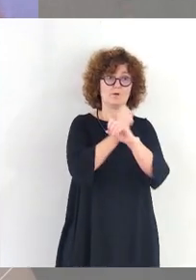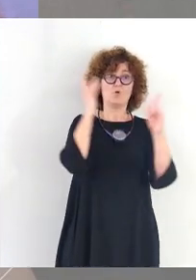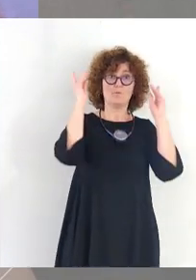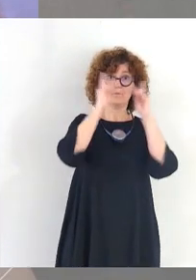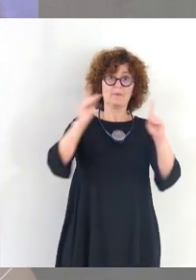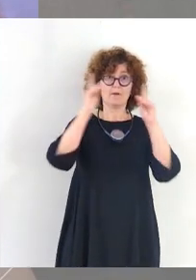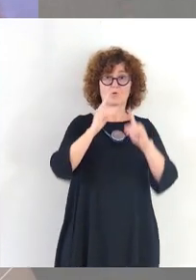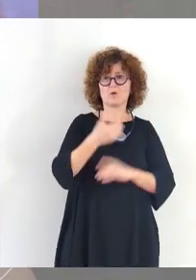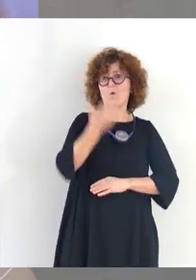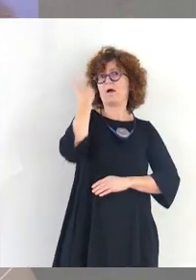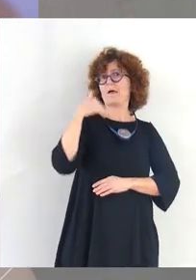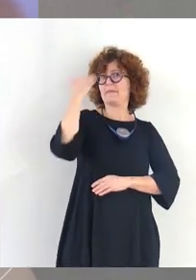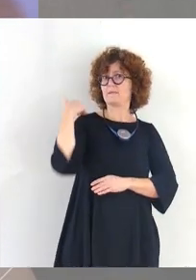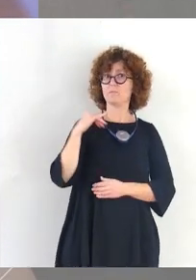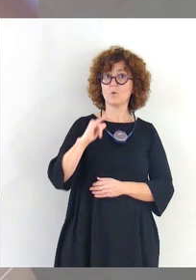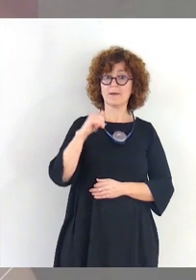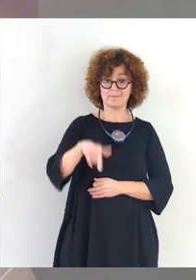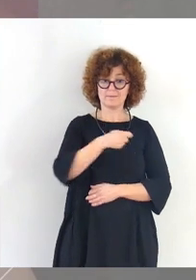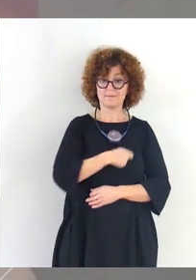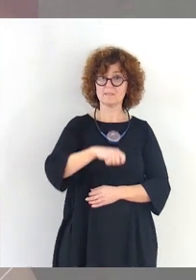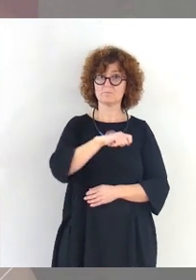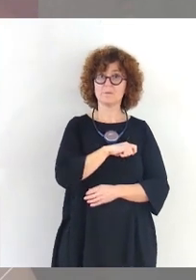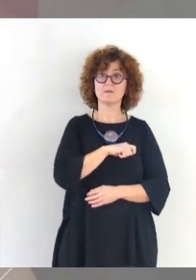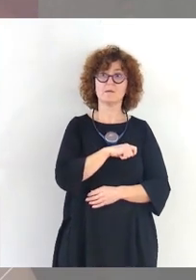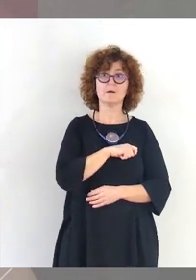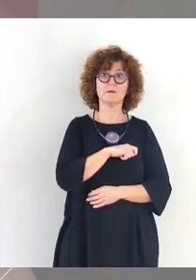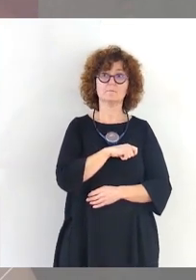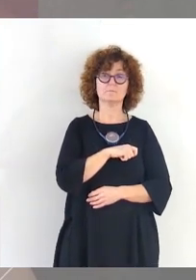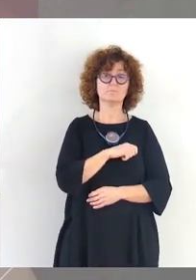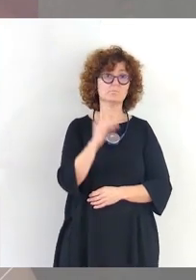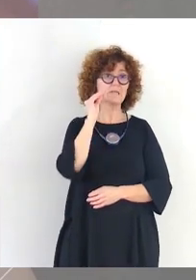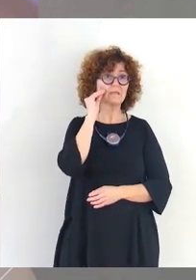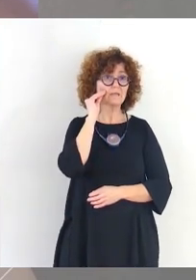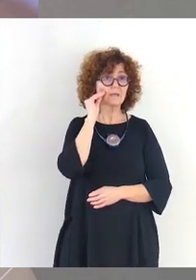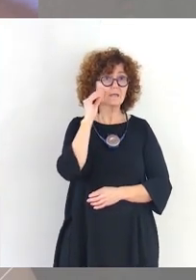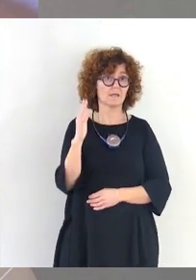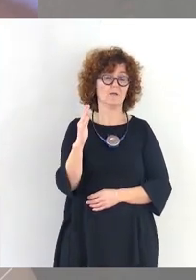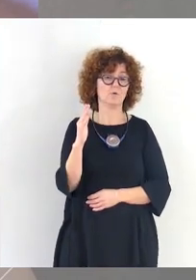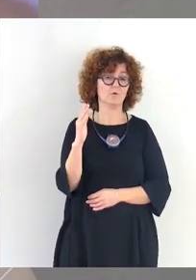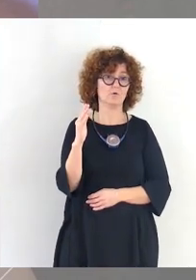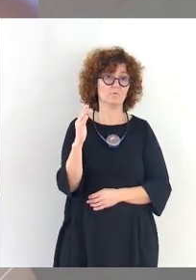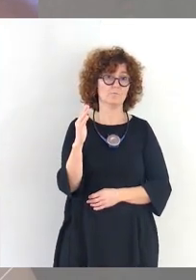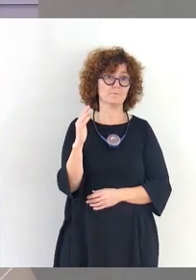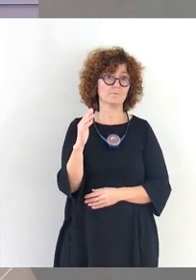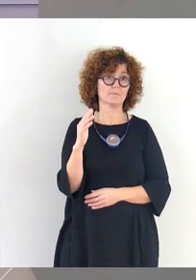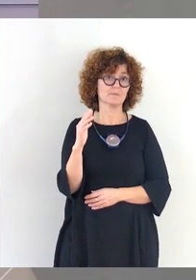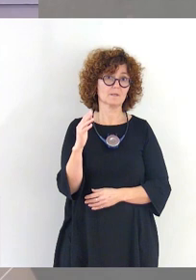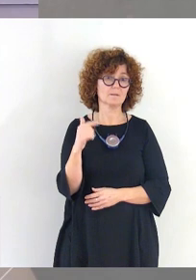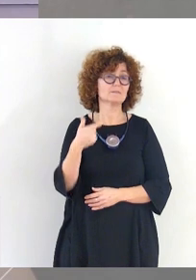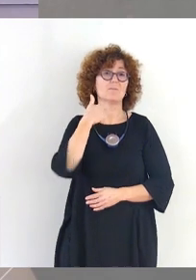hace unos años y que por lo menos en España yo creo que yo creo que que que se ha perdido es decir hay